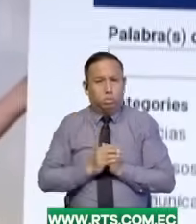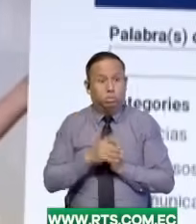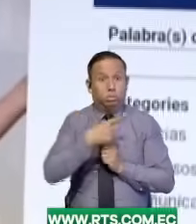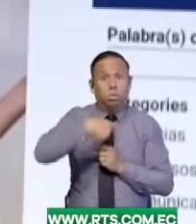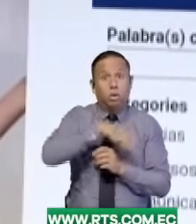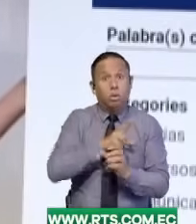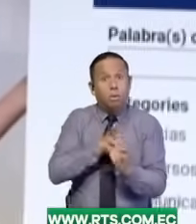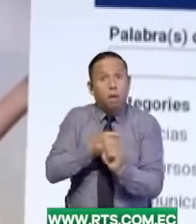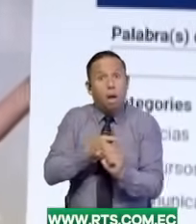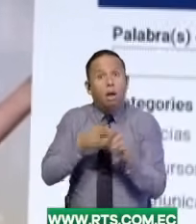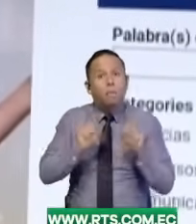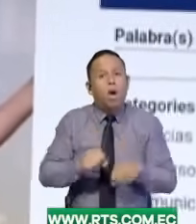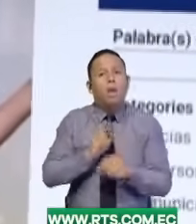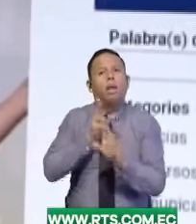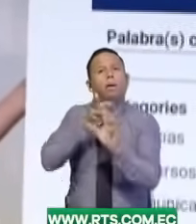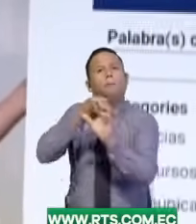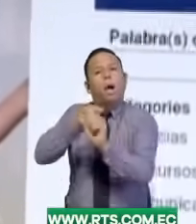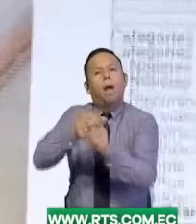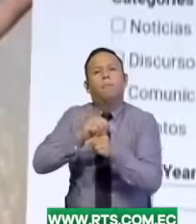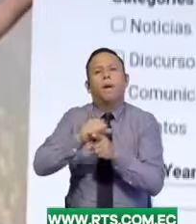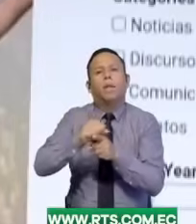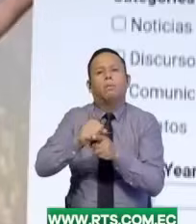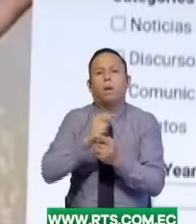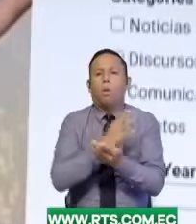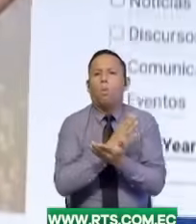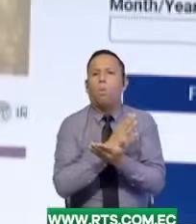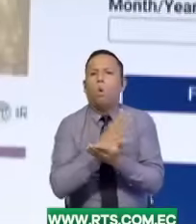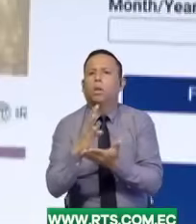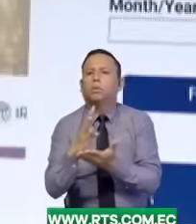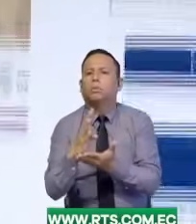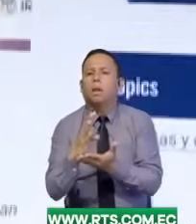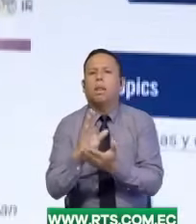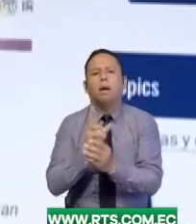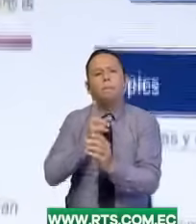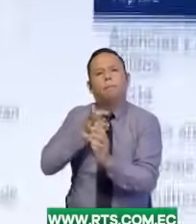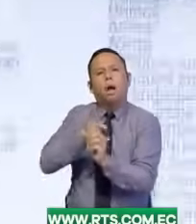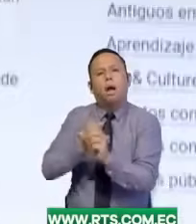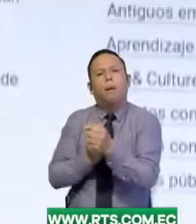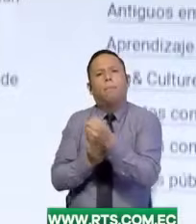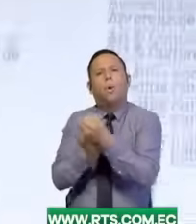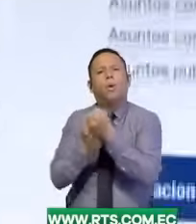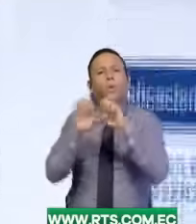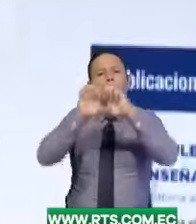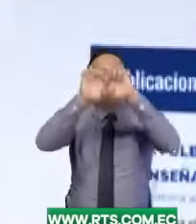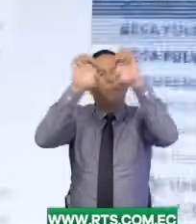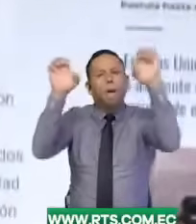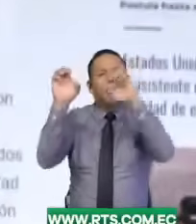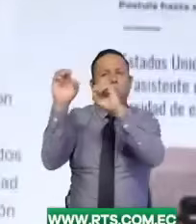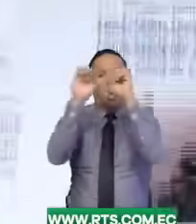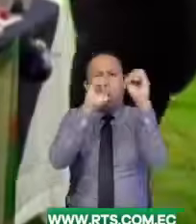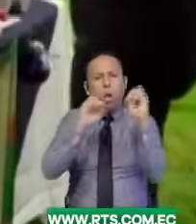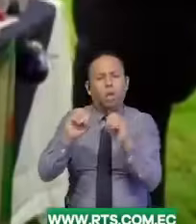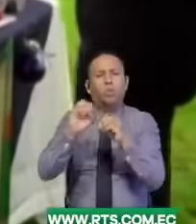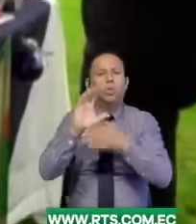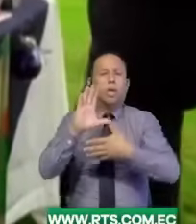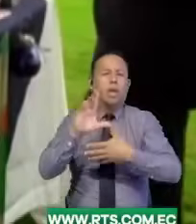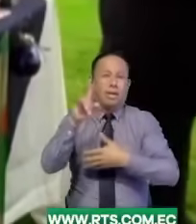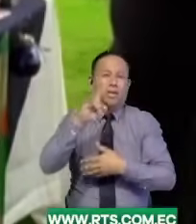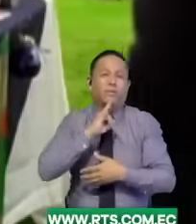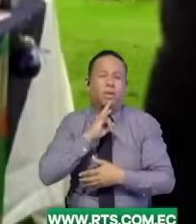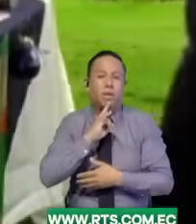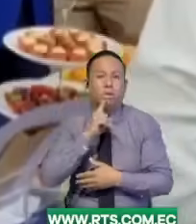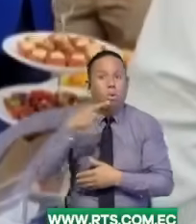prácticas profesionales de 4 semanas y colaborarán con empresas y organizaciones norteamericanas para